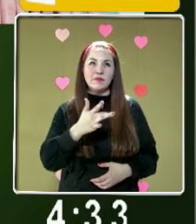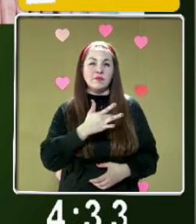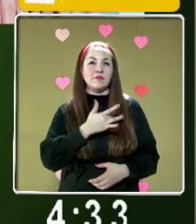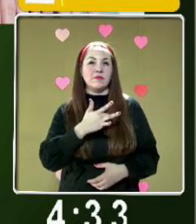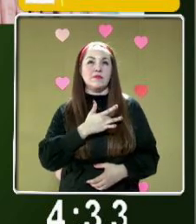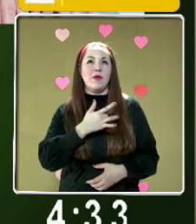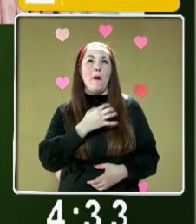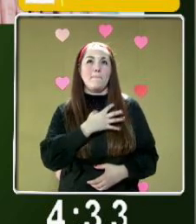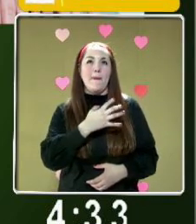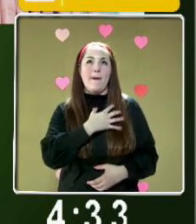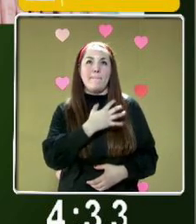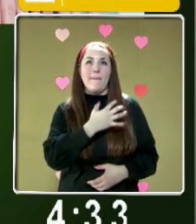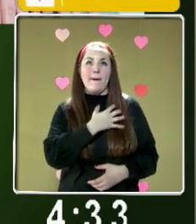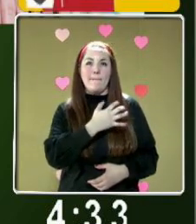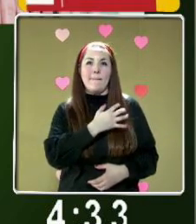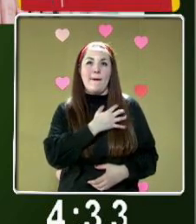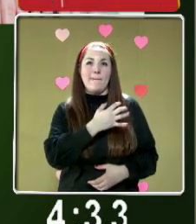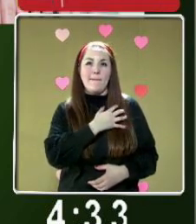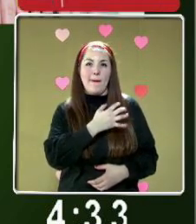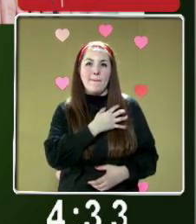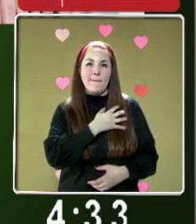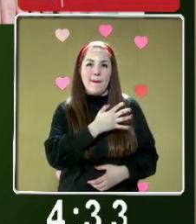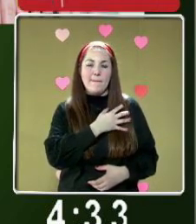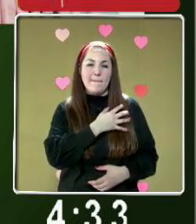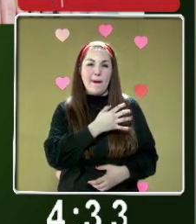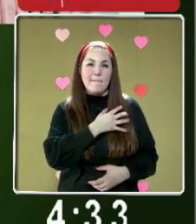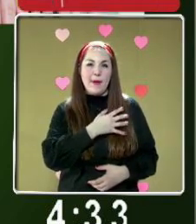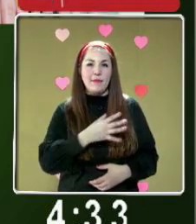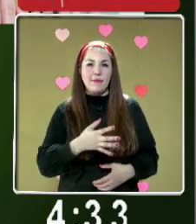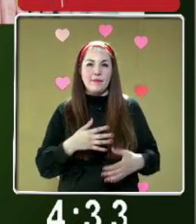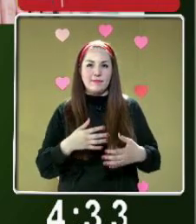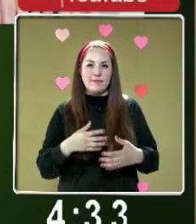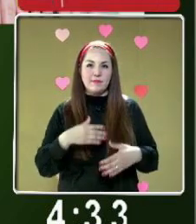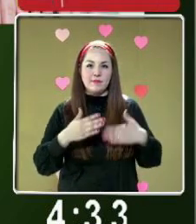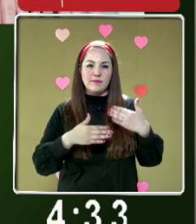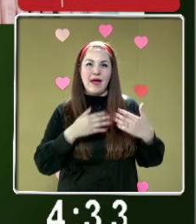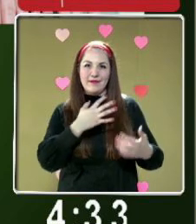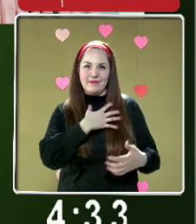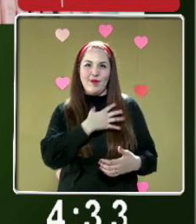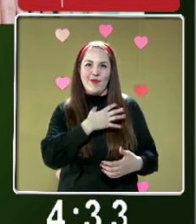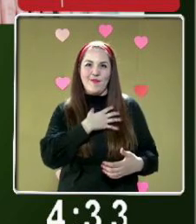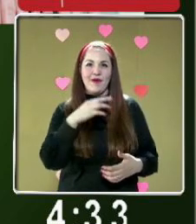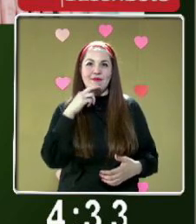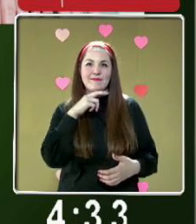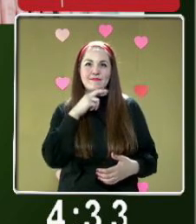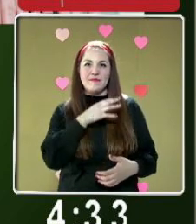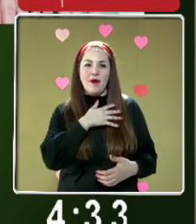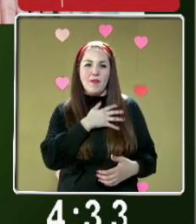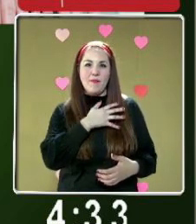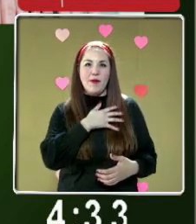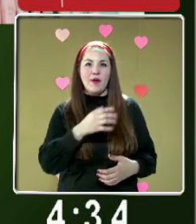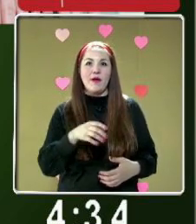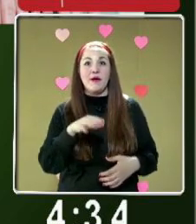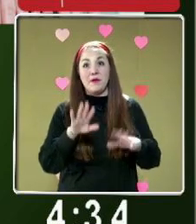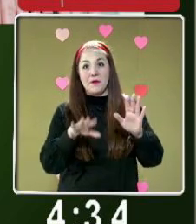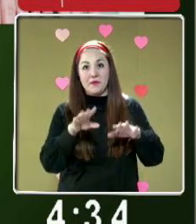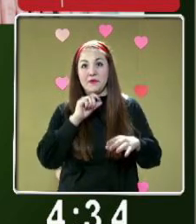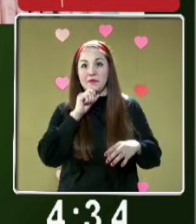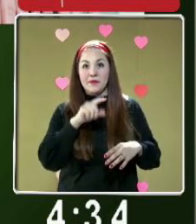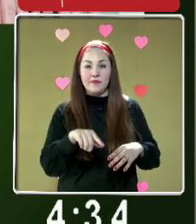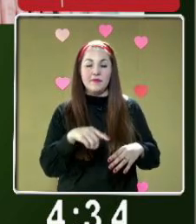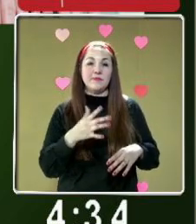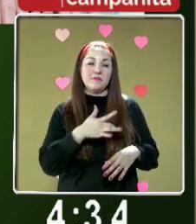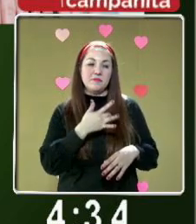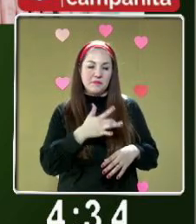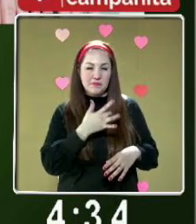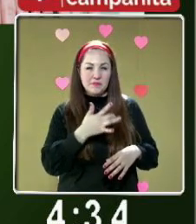empieza a latir un poquito más el corazón, nos sentimos un poquito más acelerados. Y por último, maestra, como usted menciona, al momento de